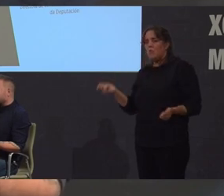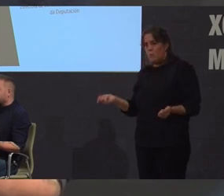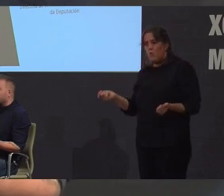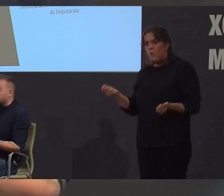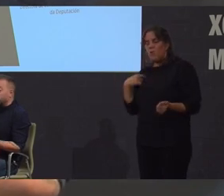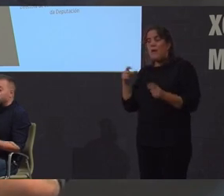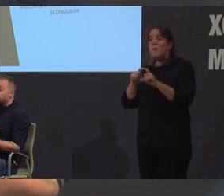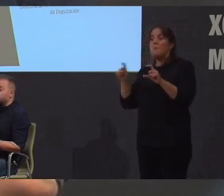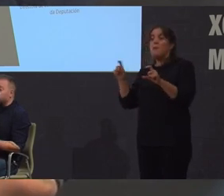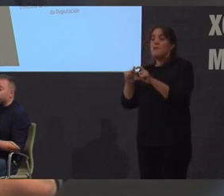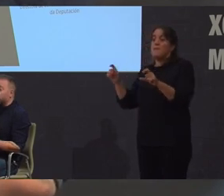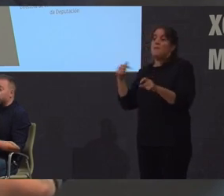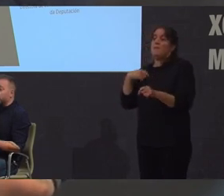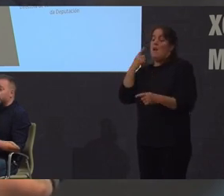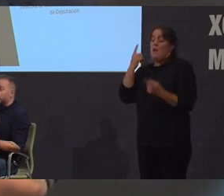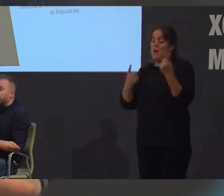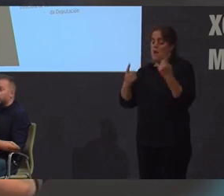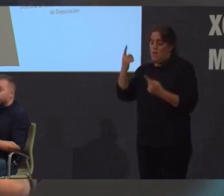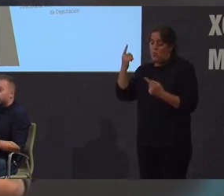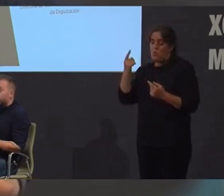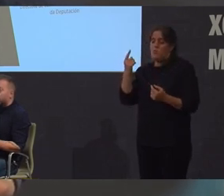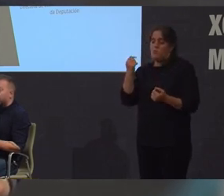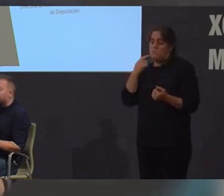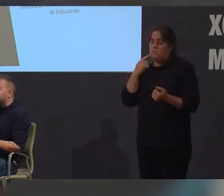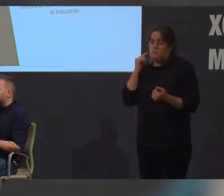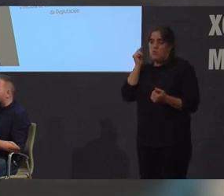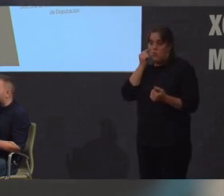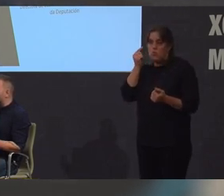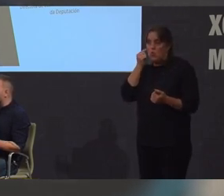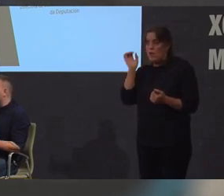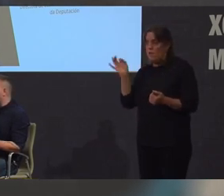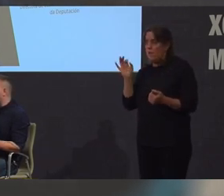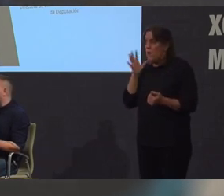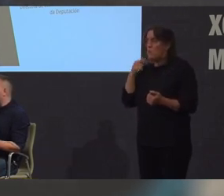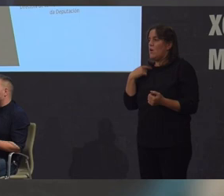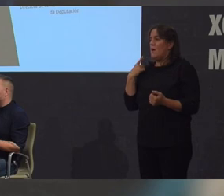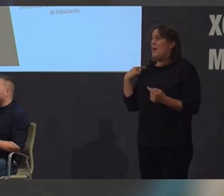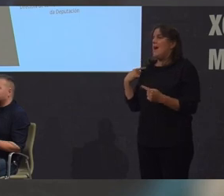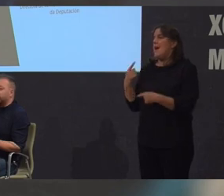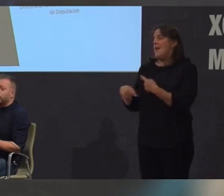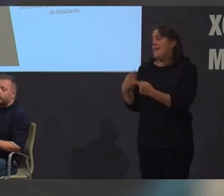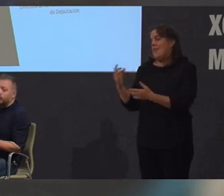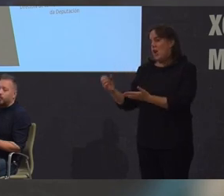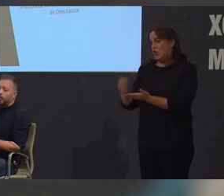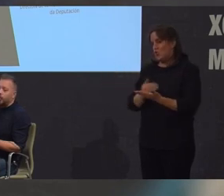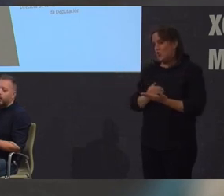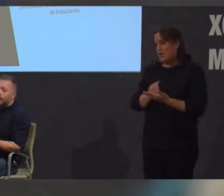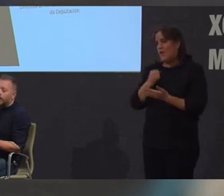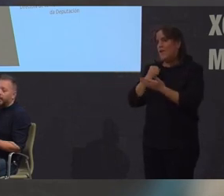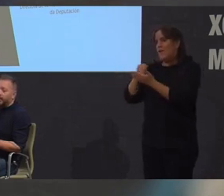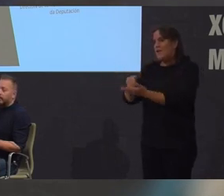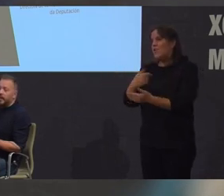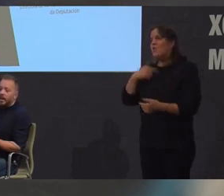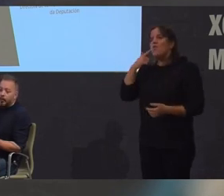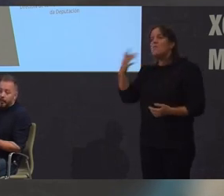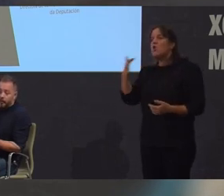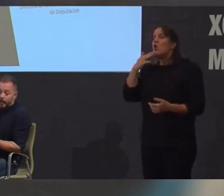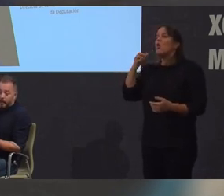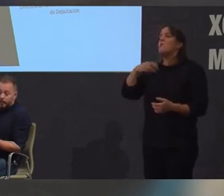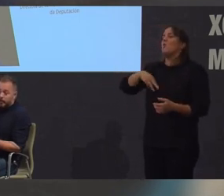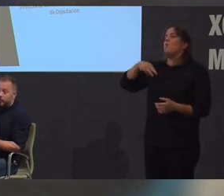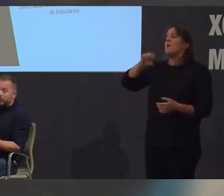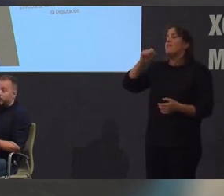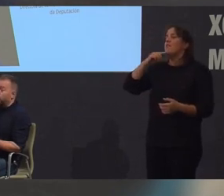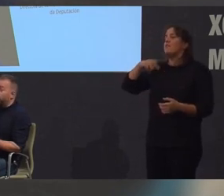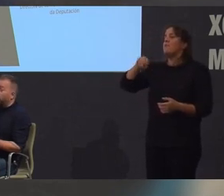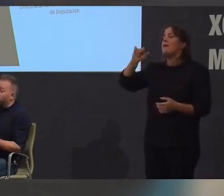Estas empresas de las que hablo, a algunos os sonará porque hay herederos en la actualidad que son bastante famosos, como Mercedes Milá y Lorenzo